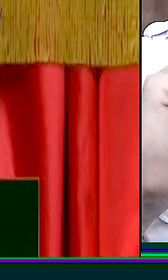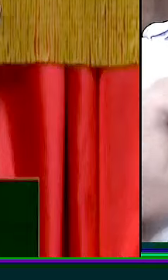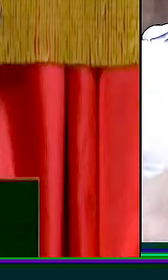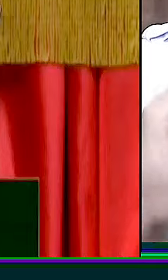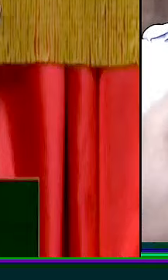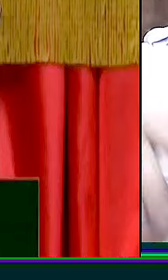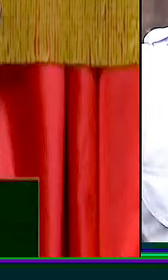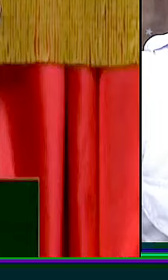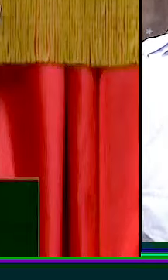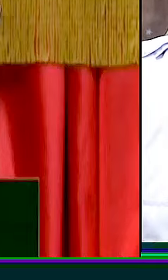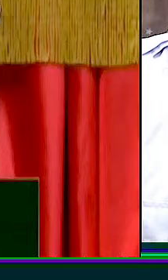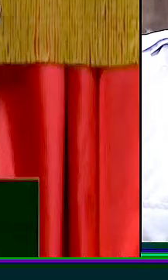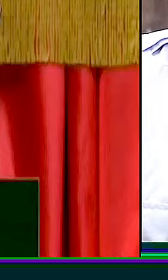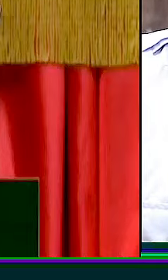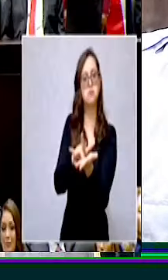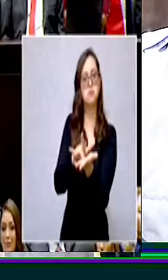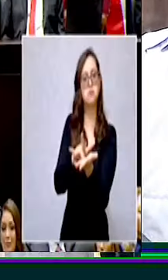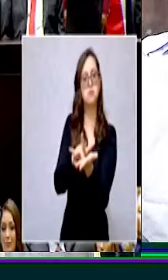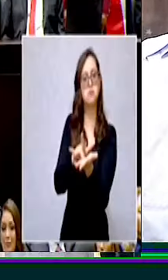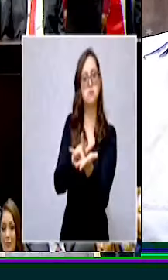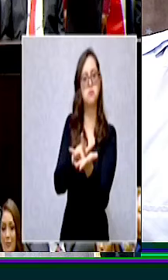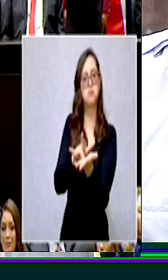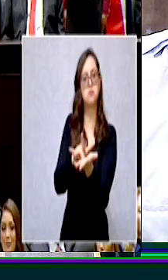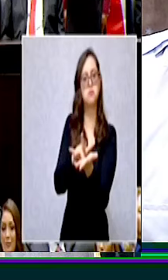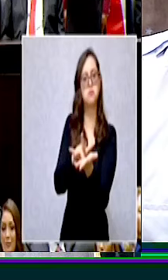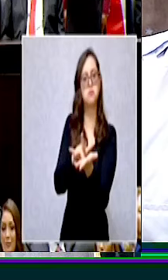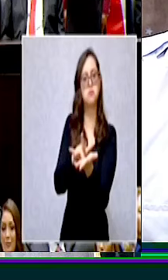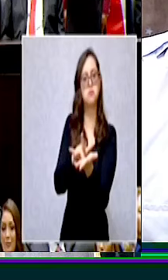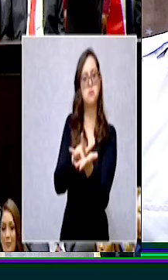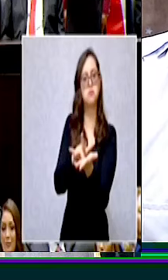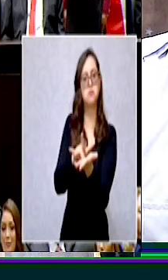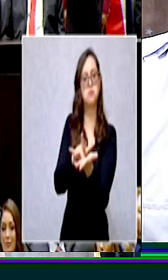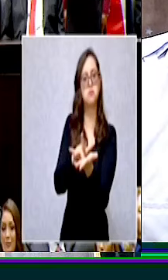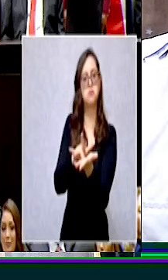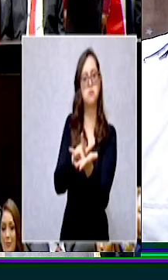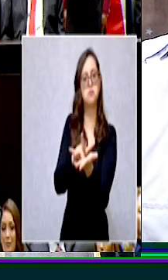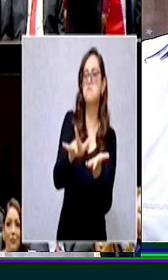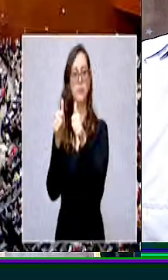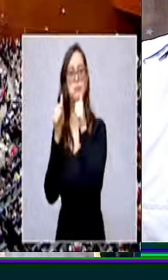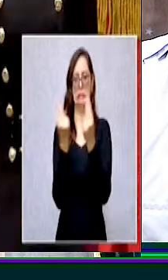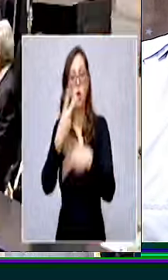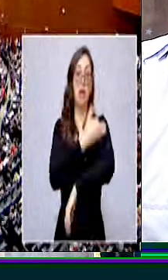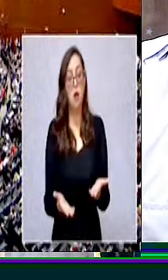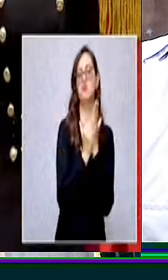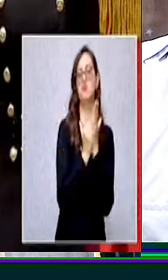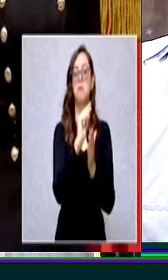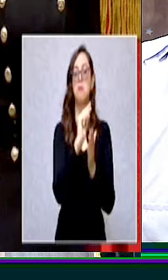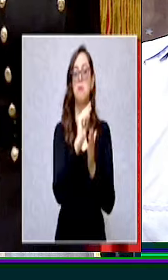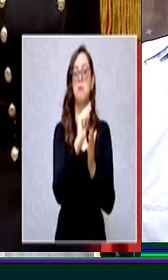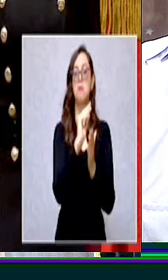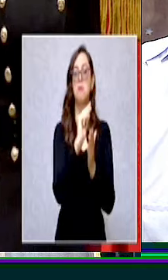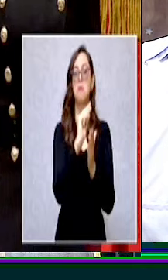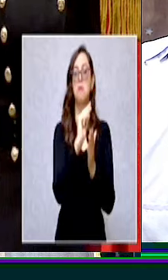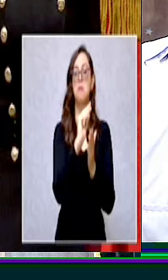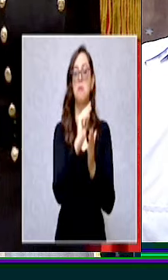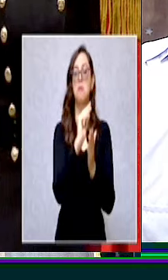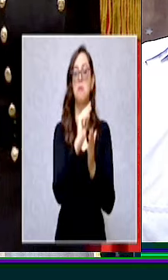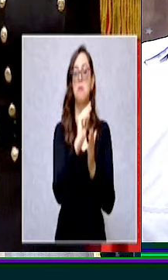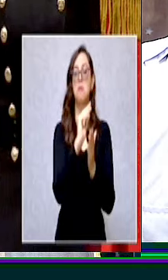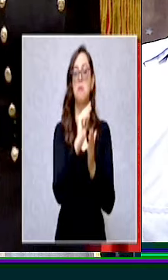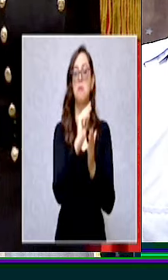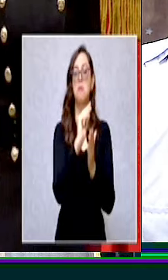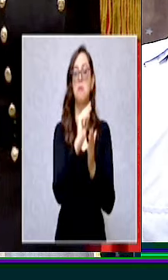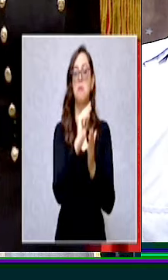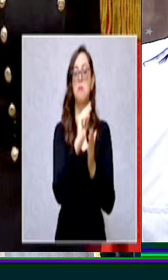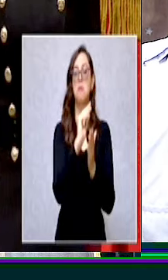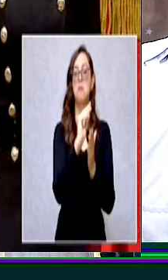algo muy importante y vamos a ver esto que ella misma ha dicho vamos a poner esta parte de la